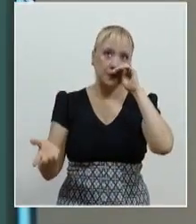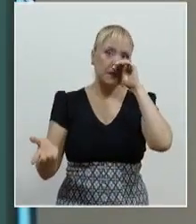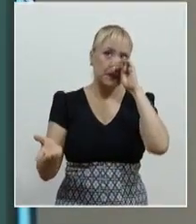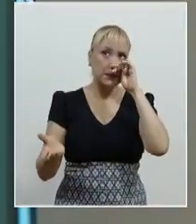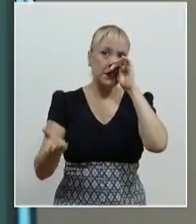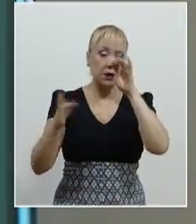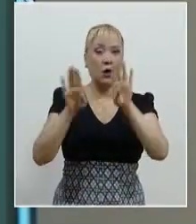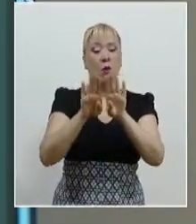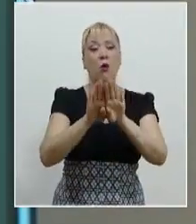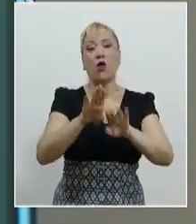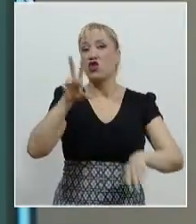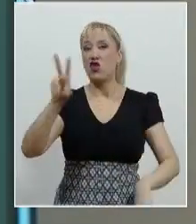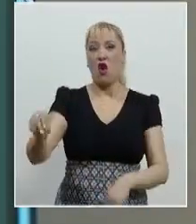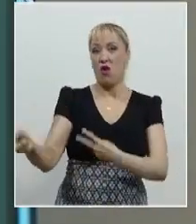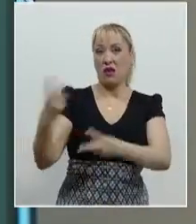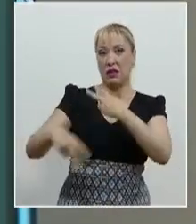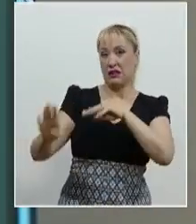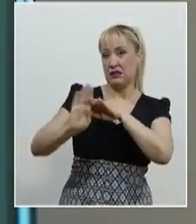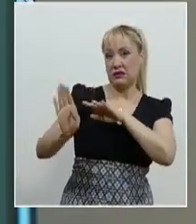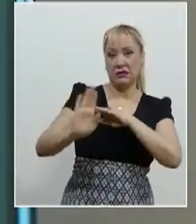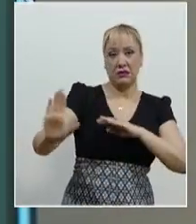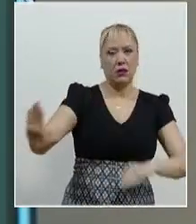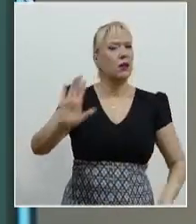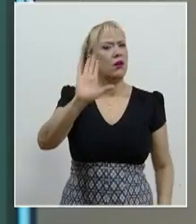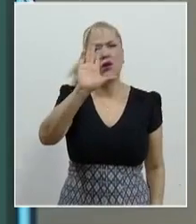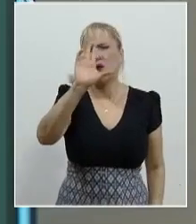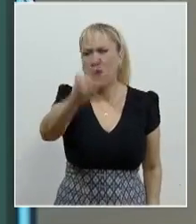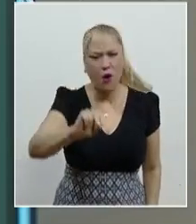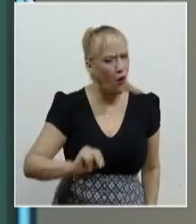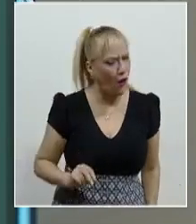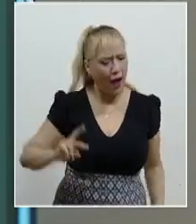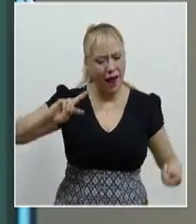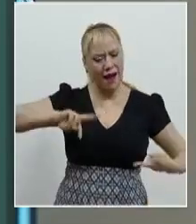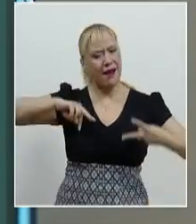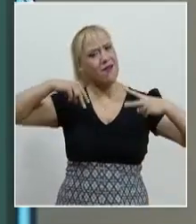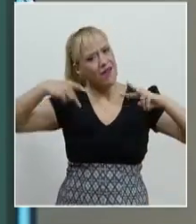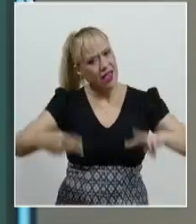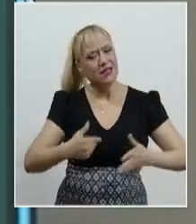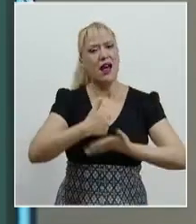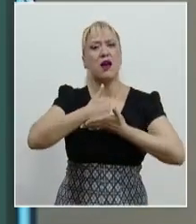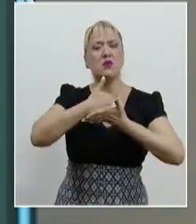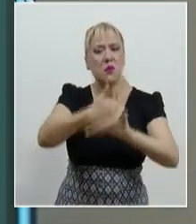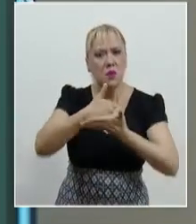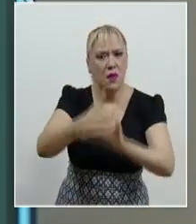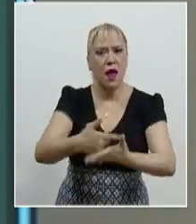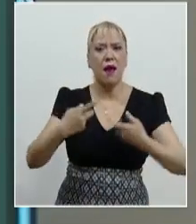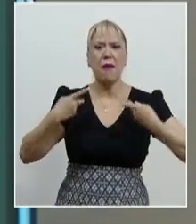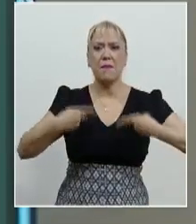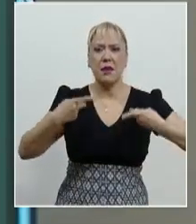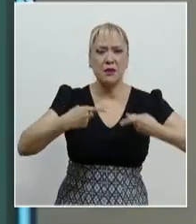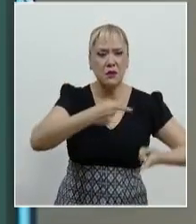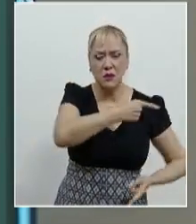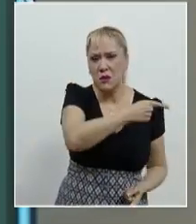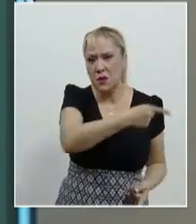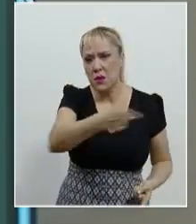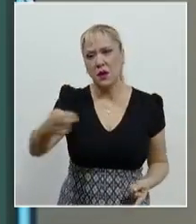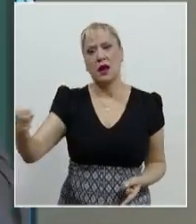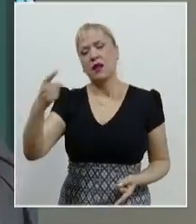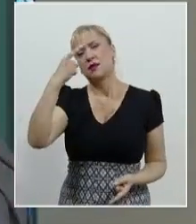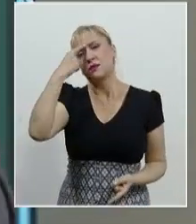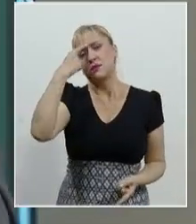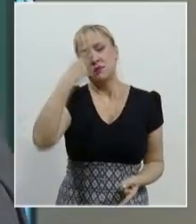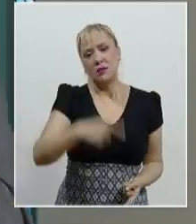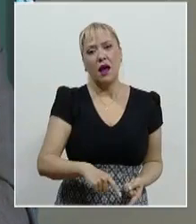desincentivar la migración. La misión es humanitaria. En este sentido, es únicamente contribuir